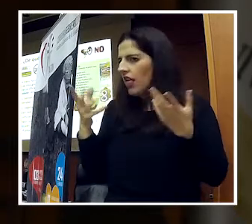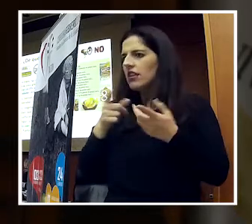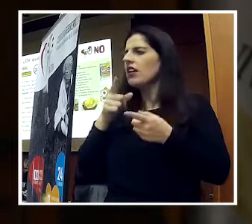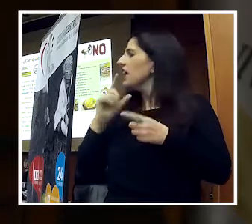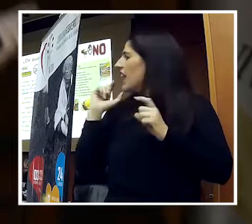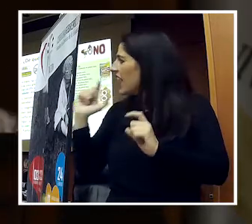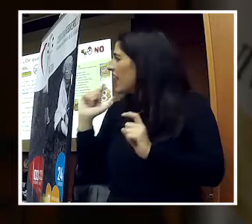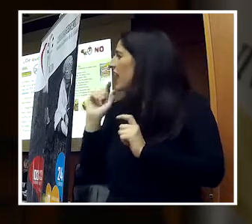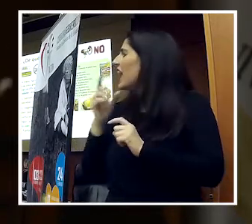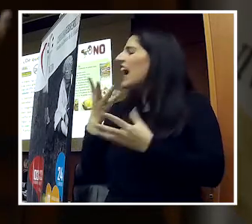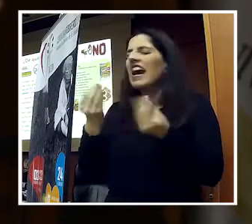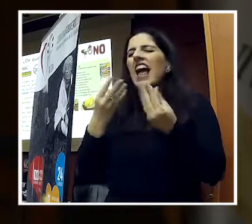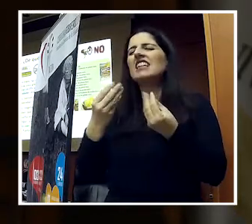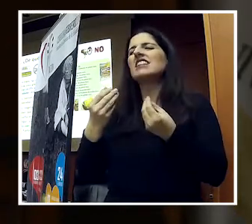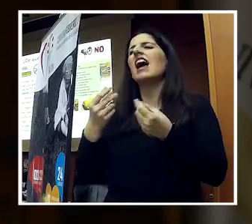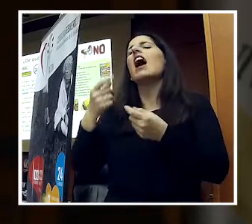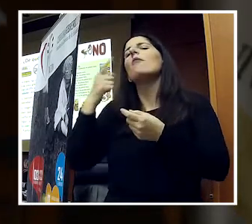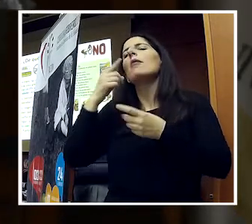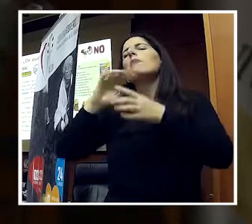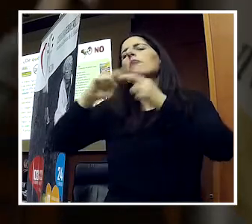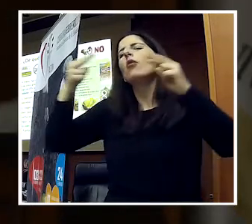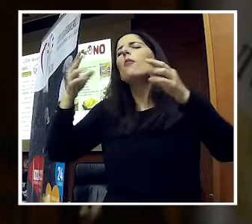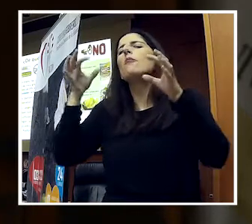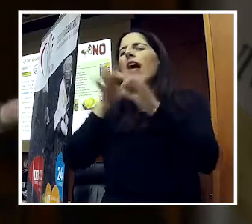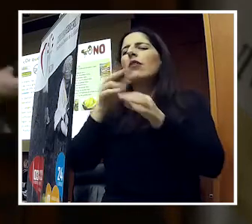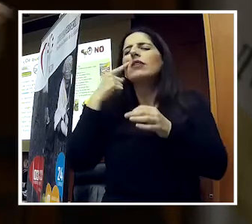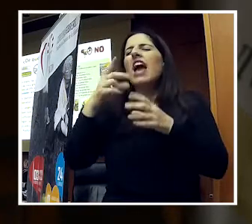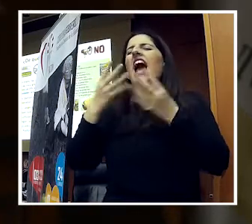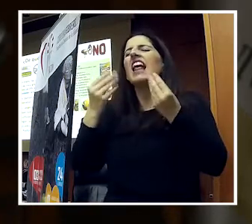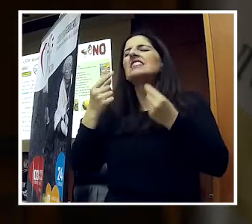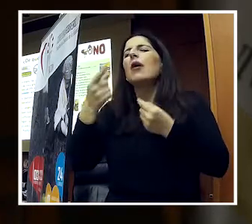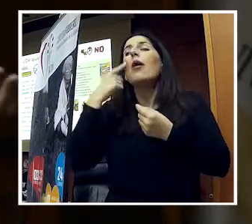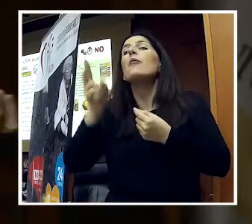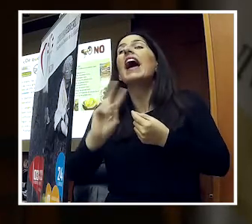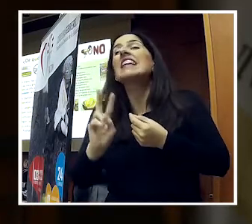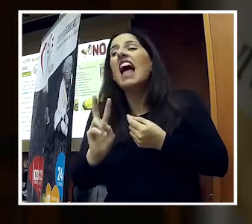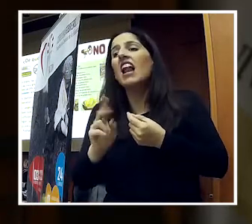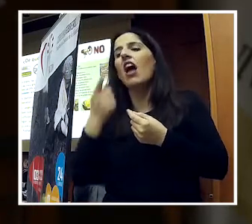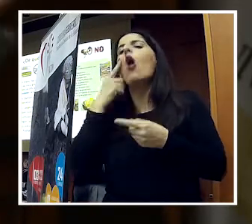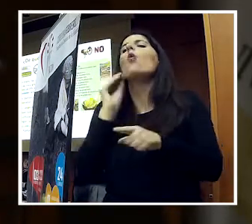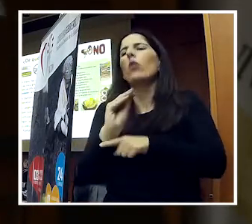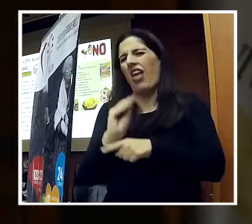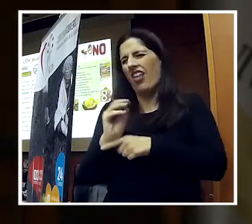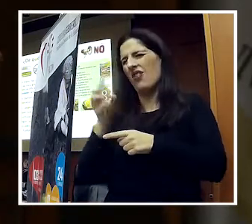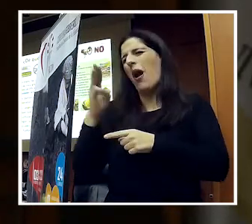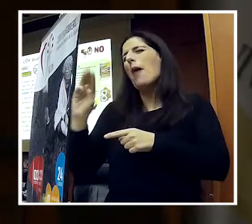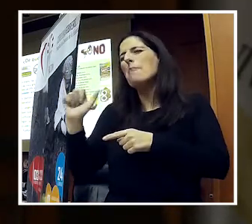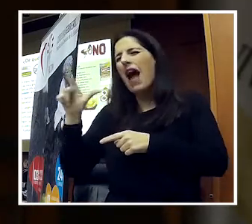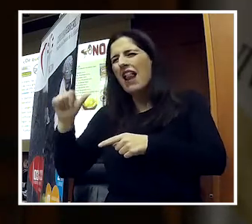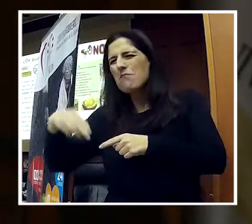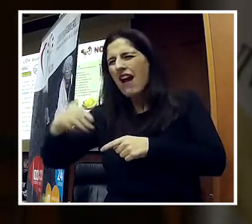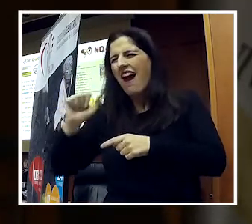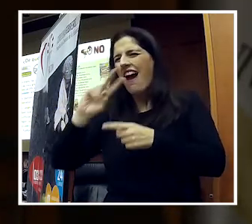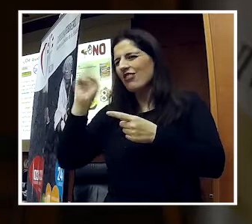o parcialmente hidrogenadas, grasas que pongan vegetales en el prospecto de medicina, en el registro, en la etiqueta del